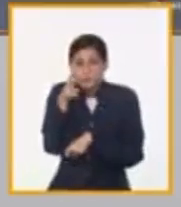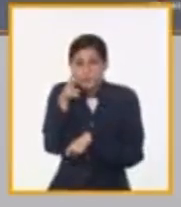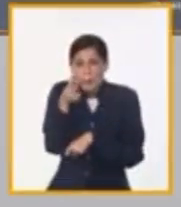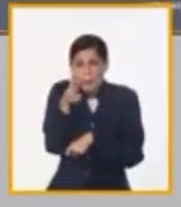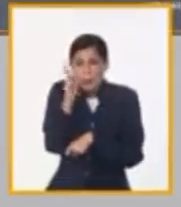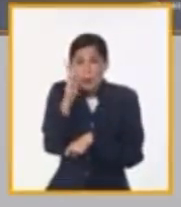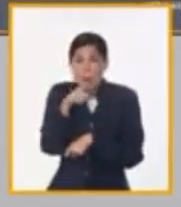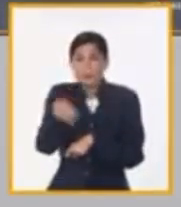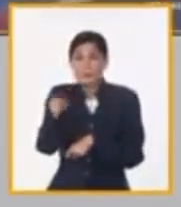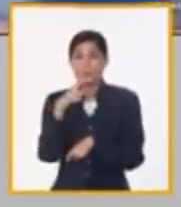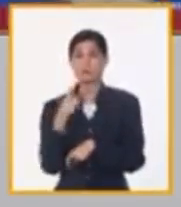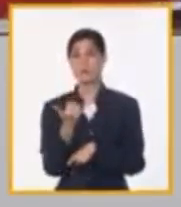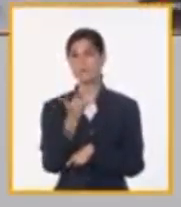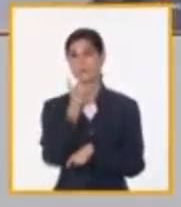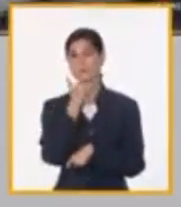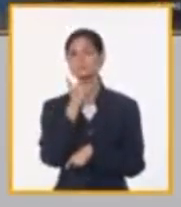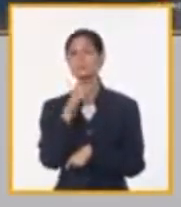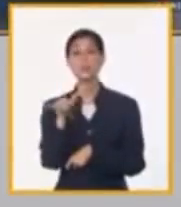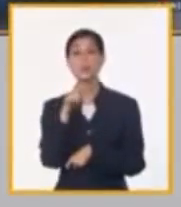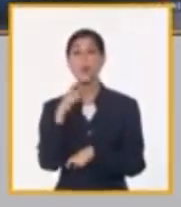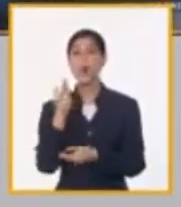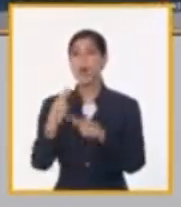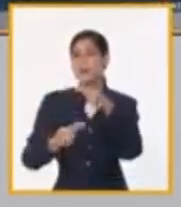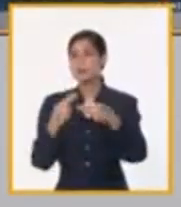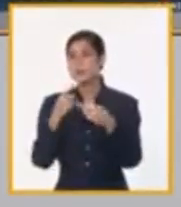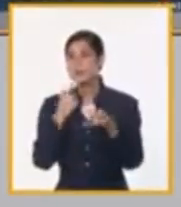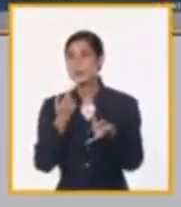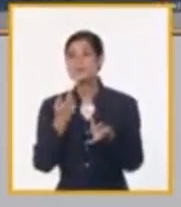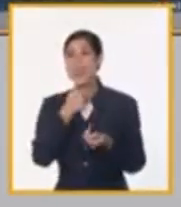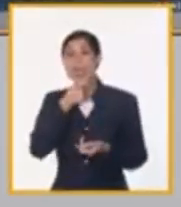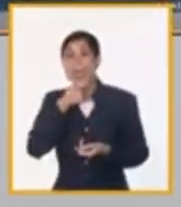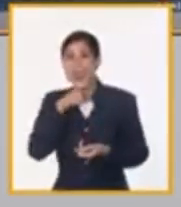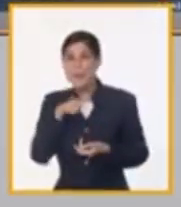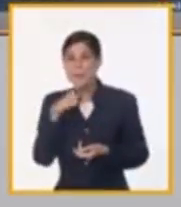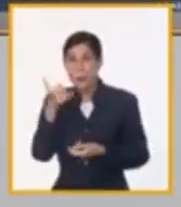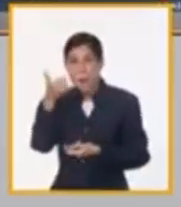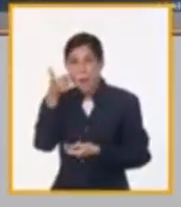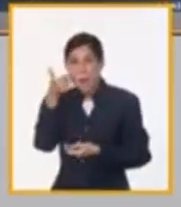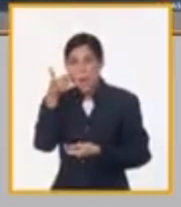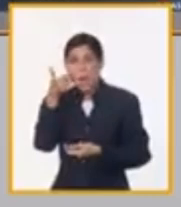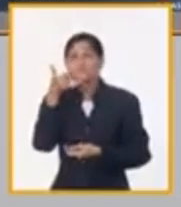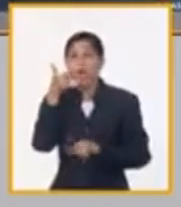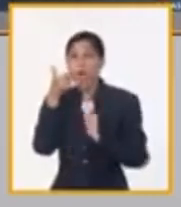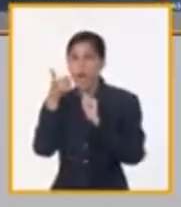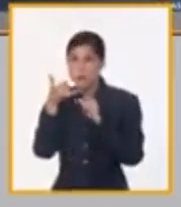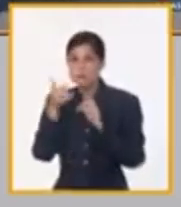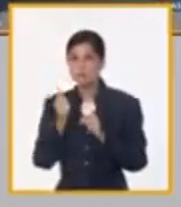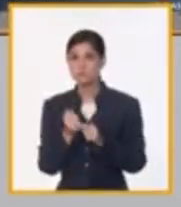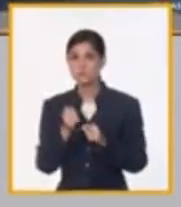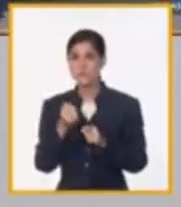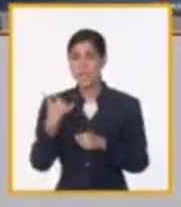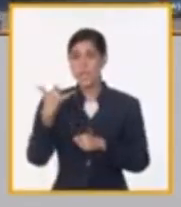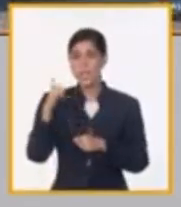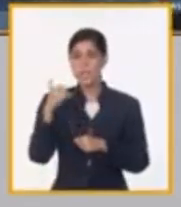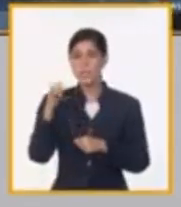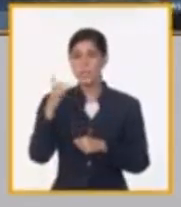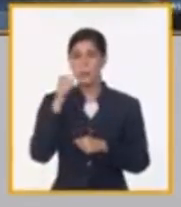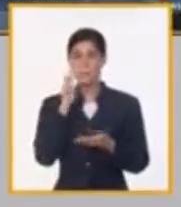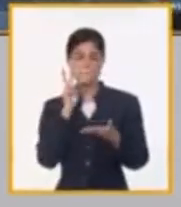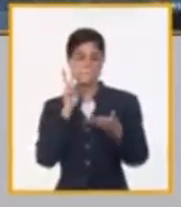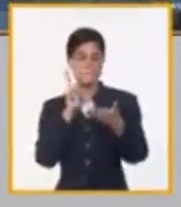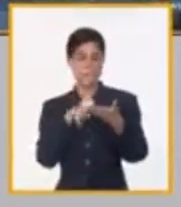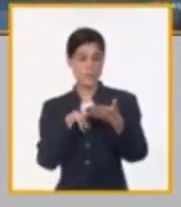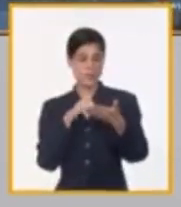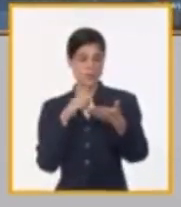mensaje de Cibernético bueno como se puede Imagínate que se te te suena el teléfono tú miras y vas a ver qué en